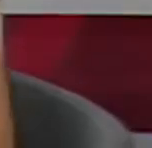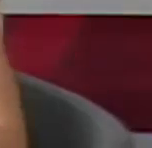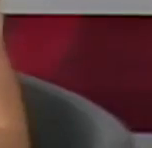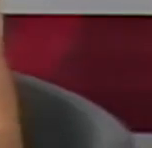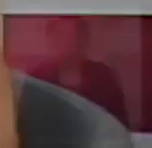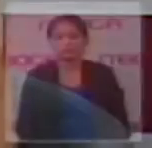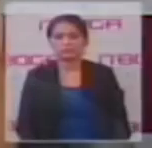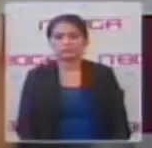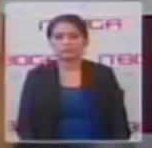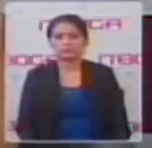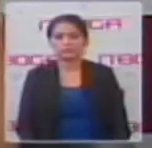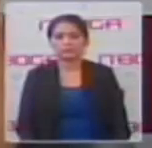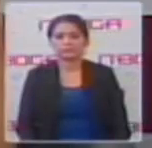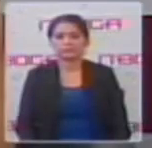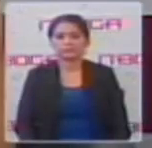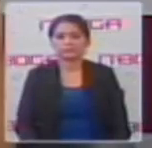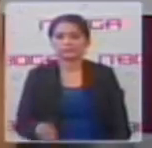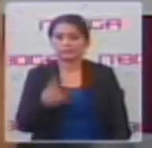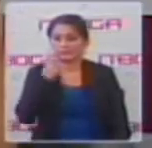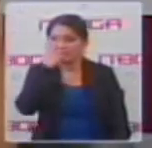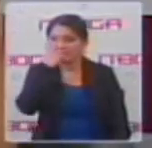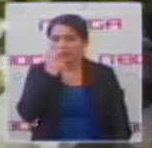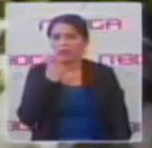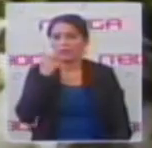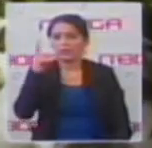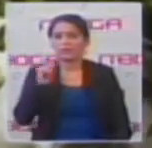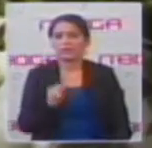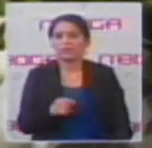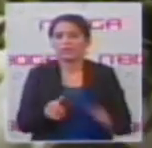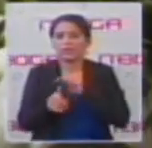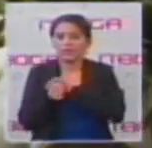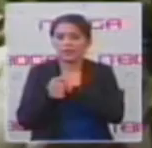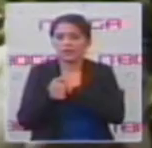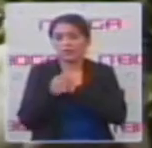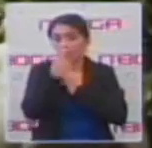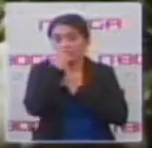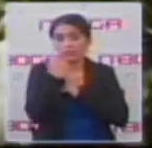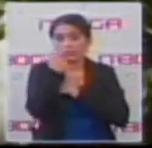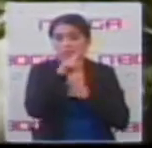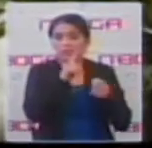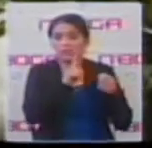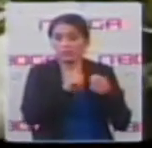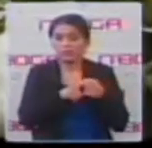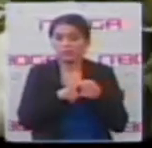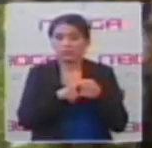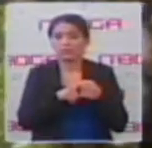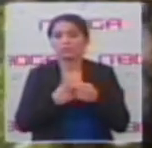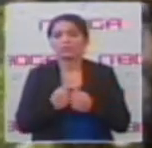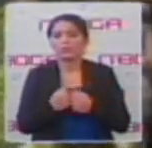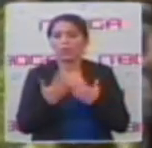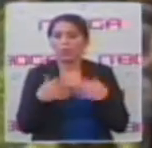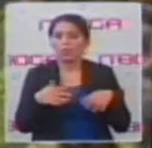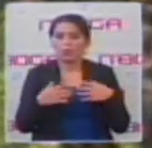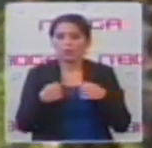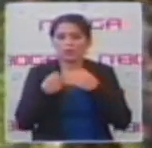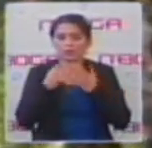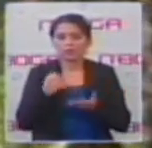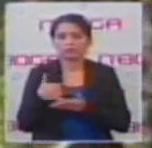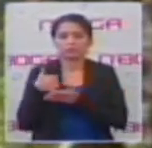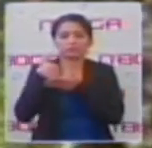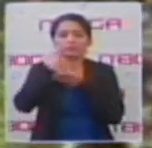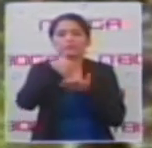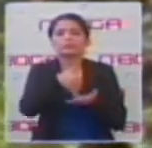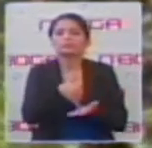Eco Hotel en Galápagos, un hotel boutique de Quito y un destino ecológico del bosque lluvioso ganaron reconocimientos en los